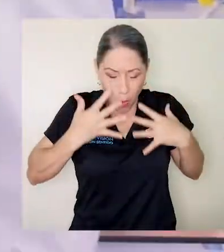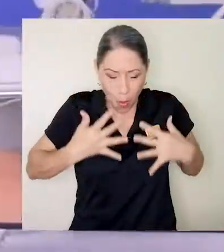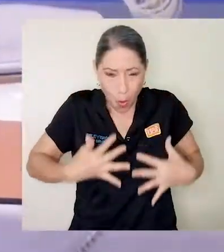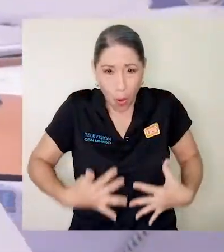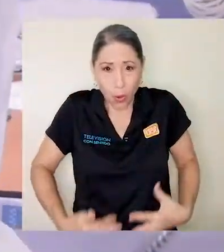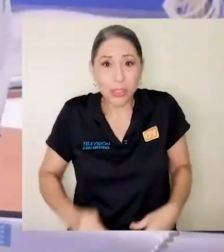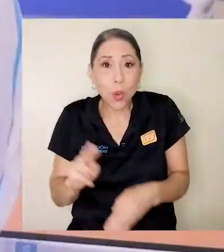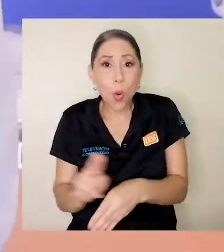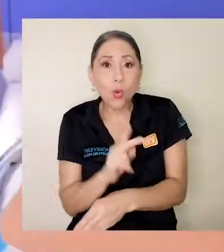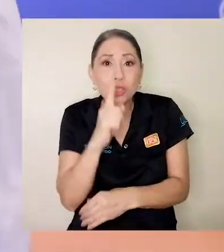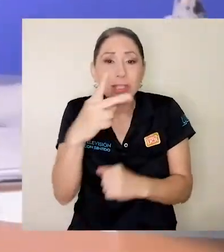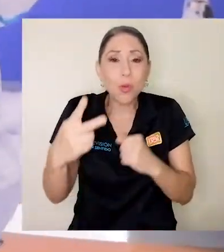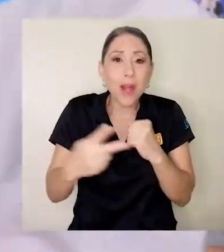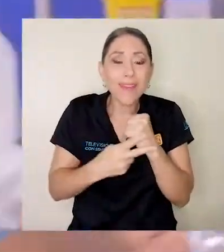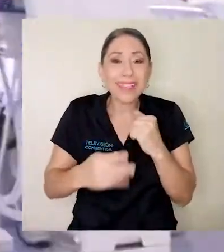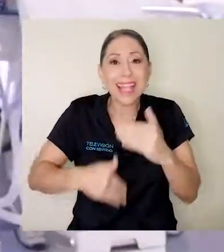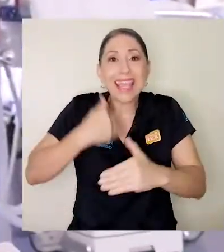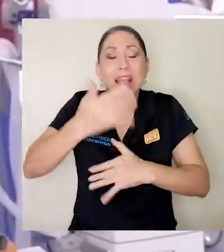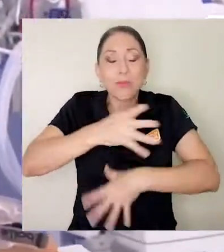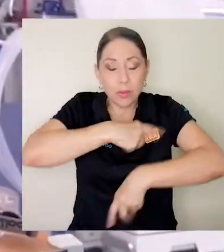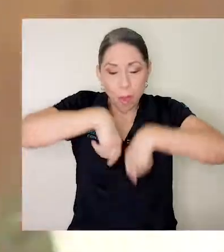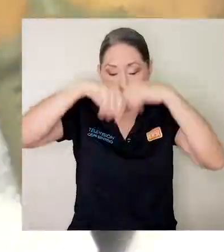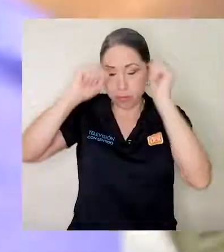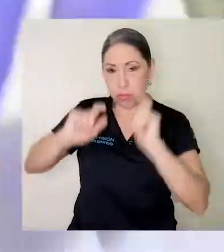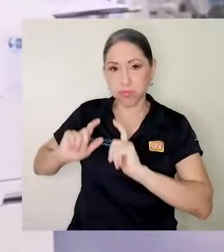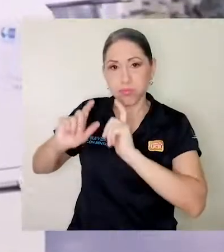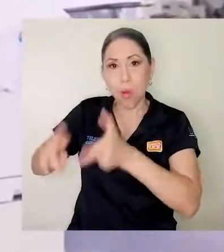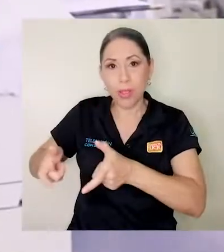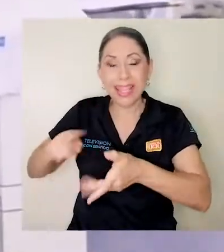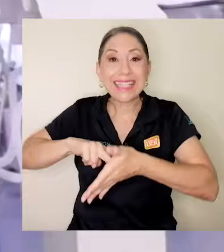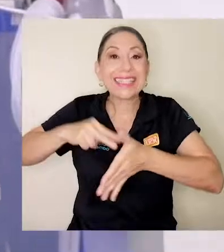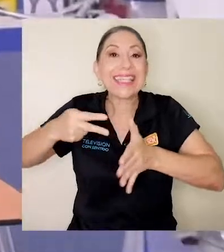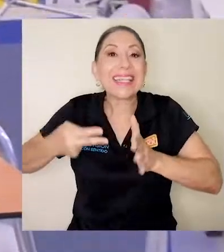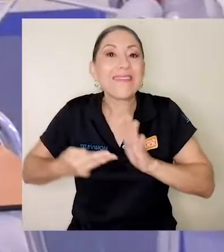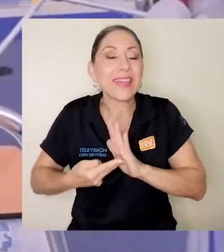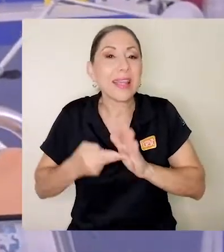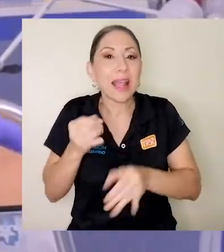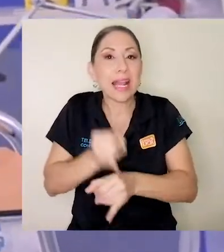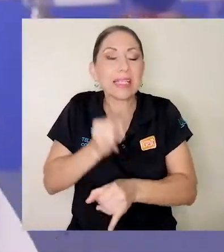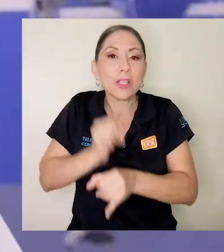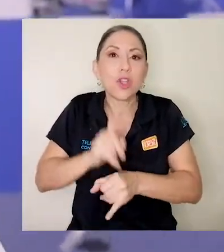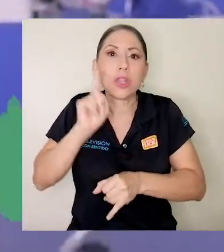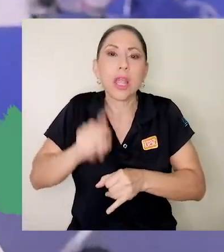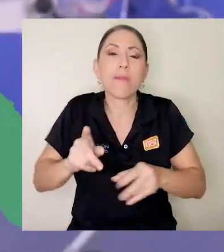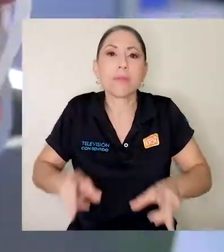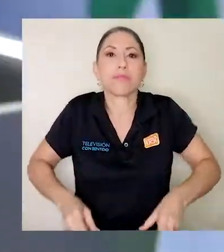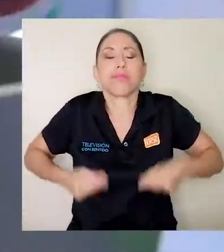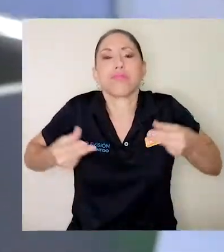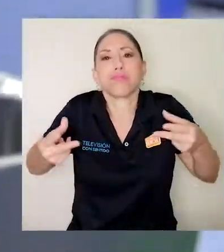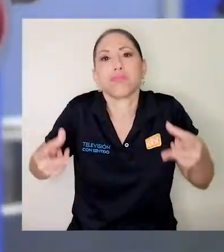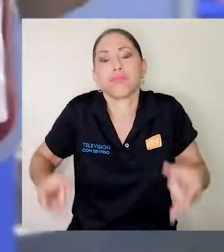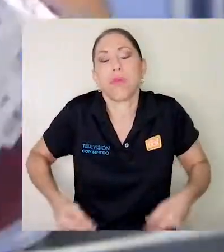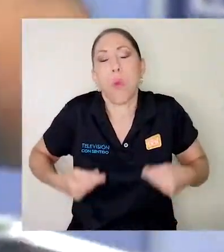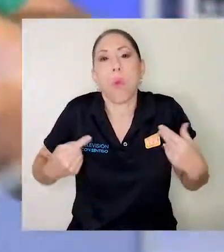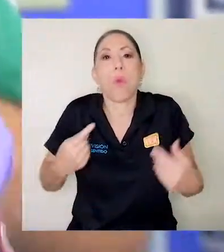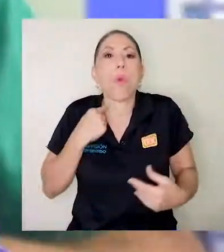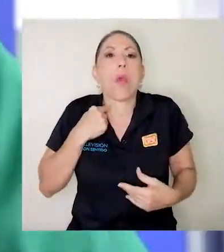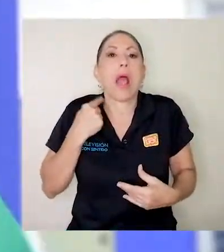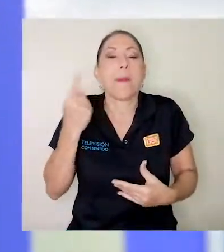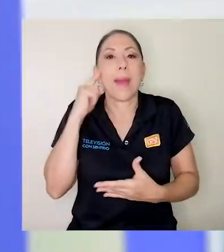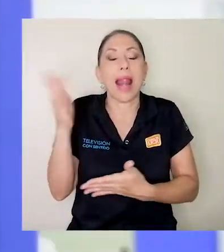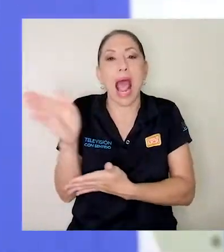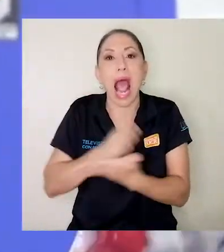y bótese, esto significa para la institución una inversión enorme para un recurso